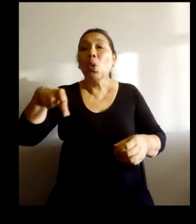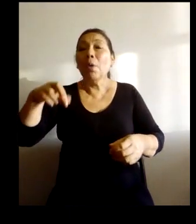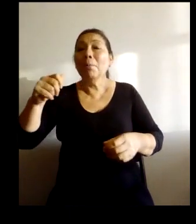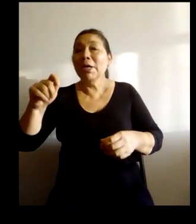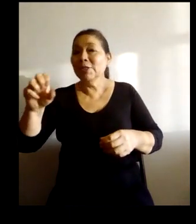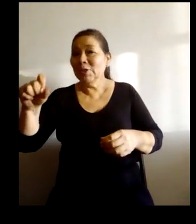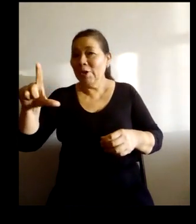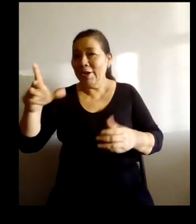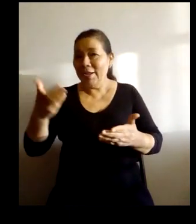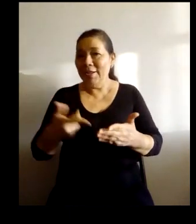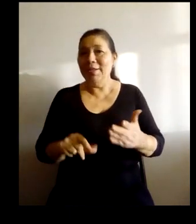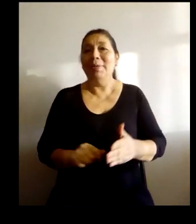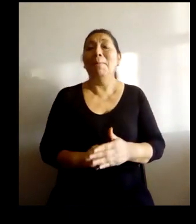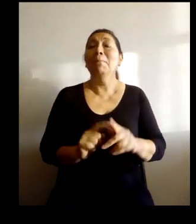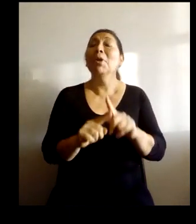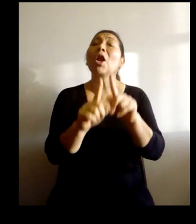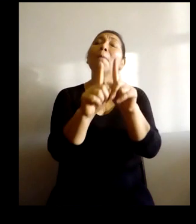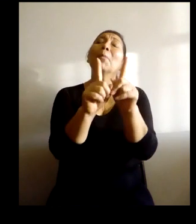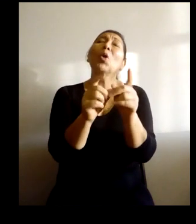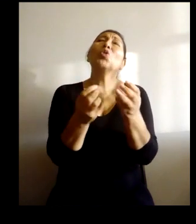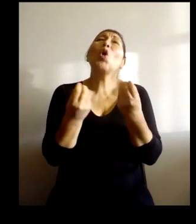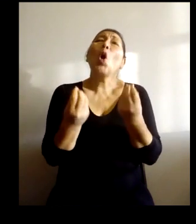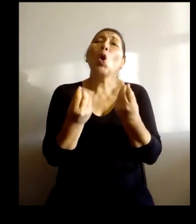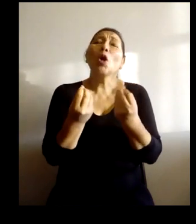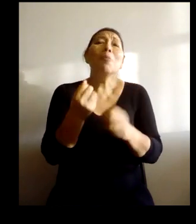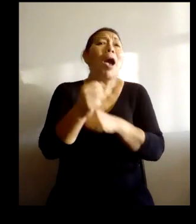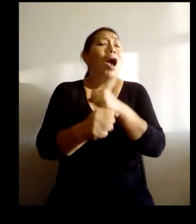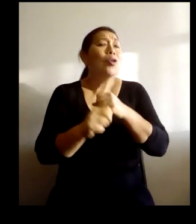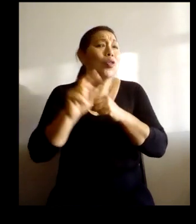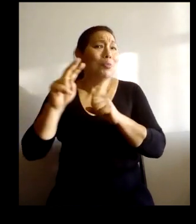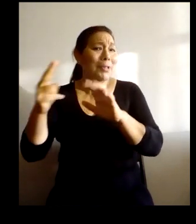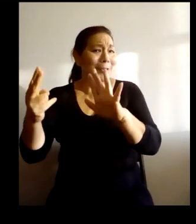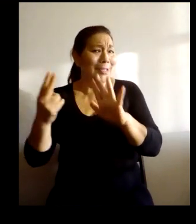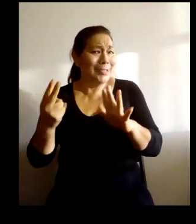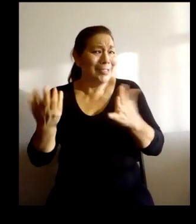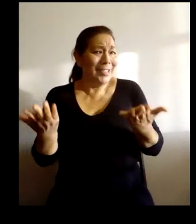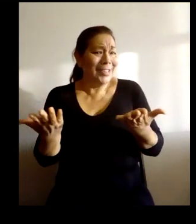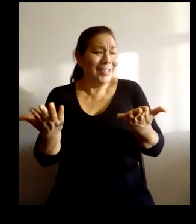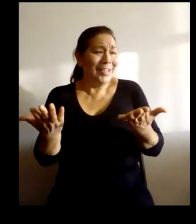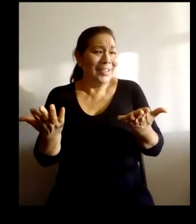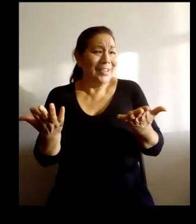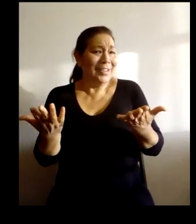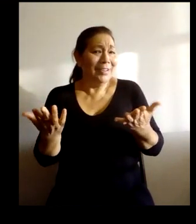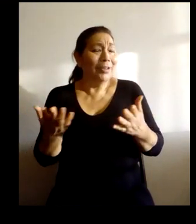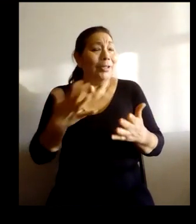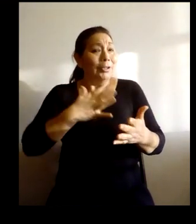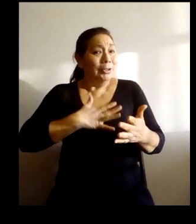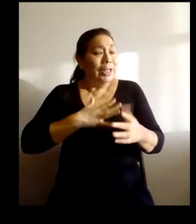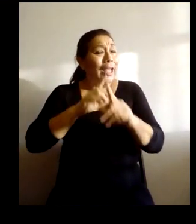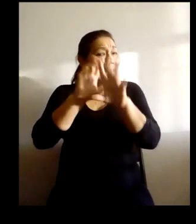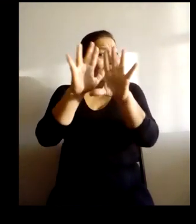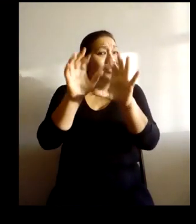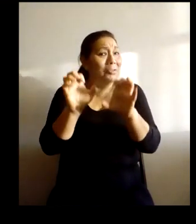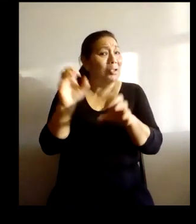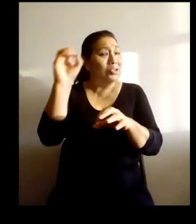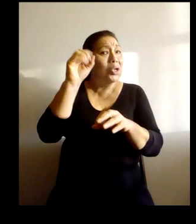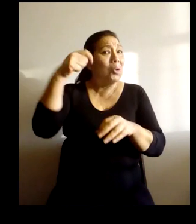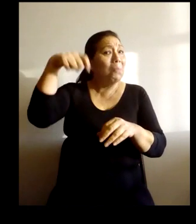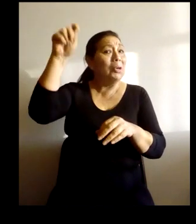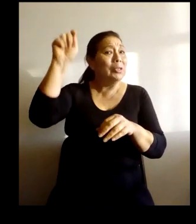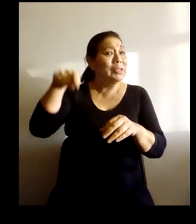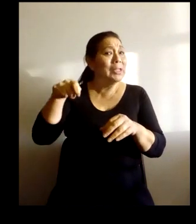tomados por exámenes ocupacionales. La pregunta es, ¿cómo el año 2017 que es tomada esta prueba, él